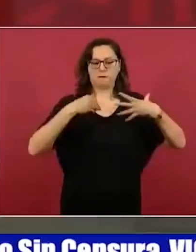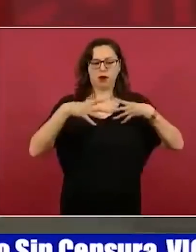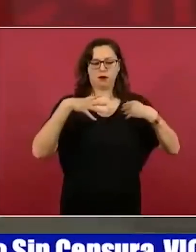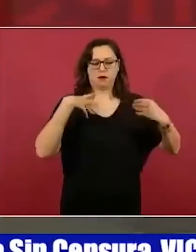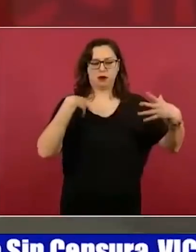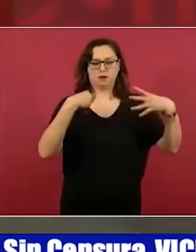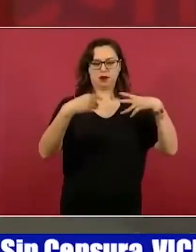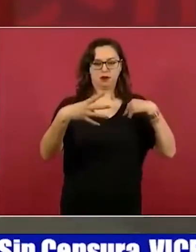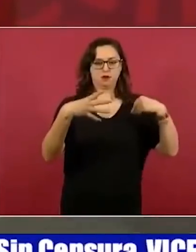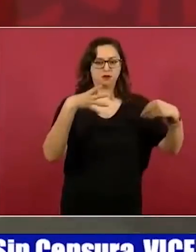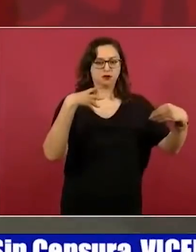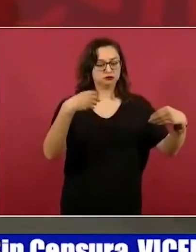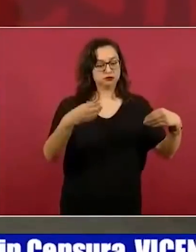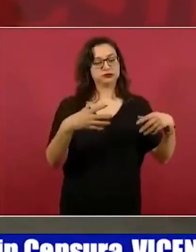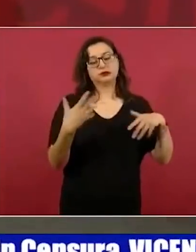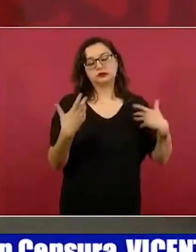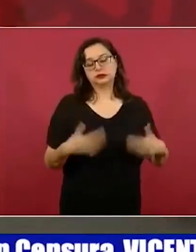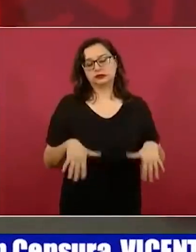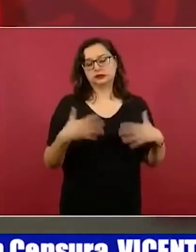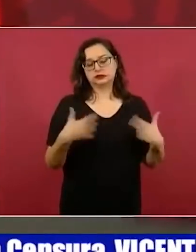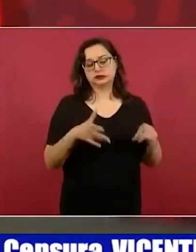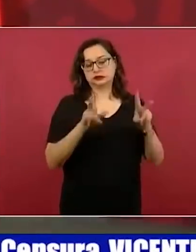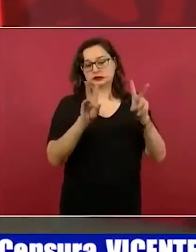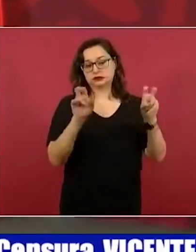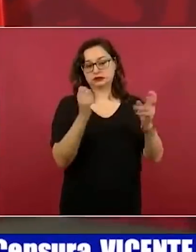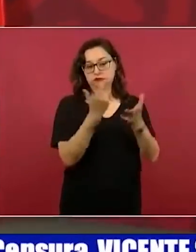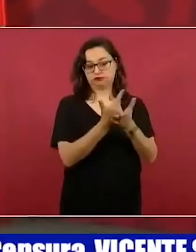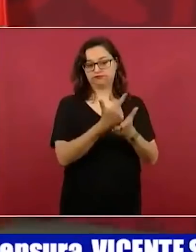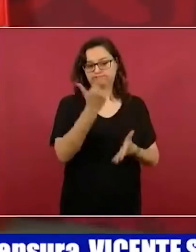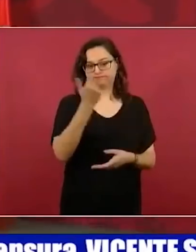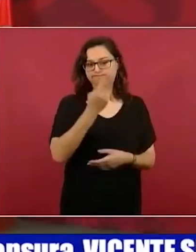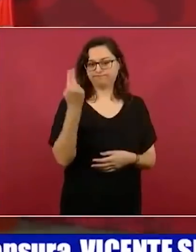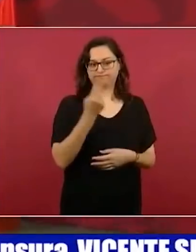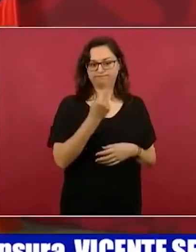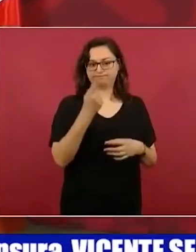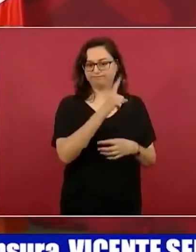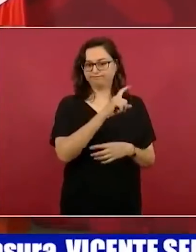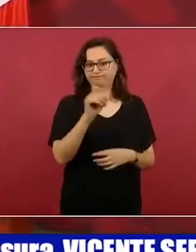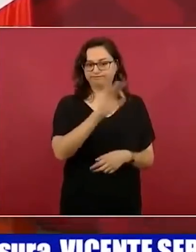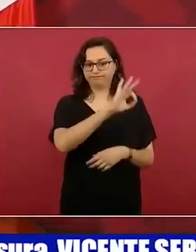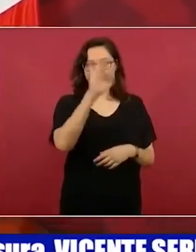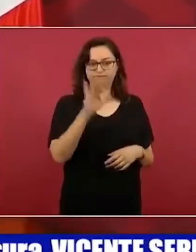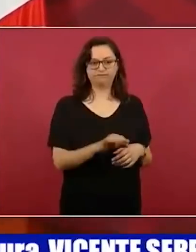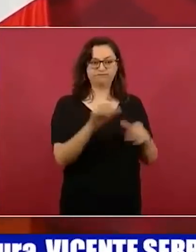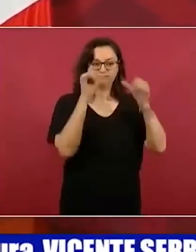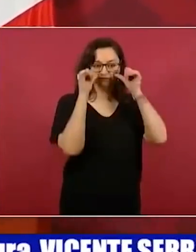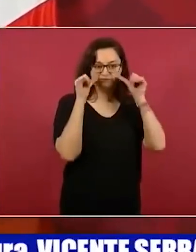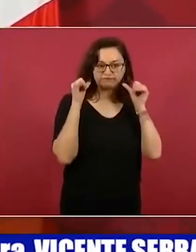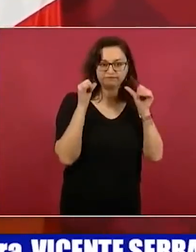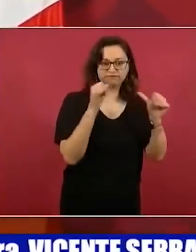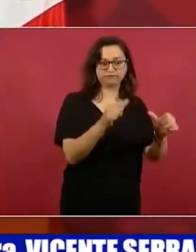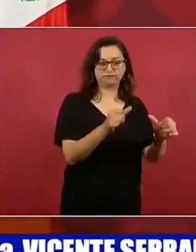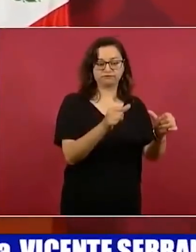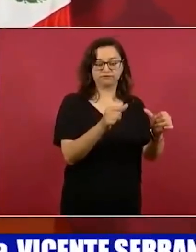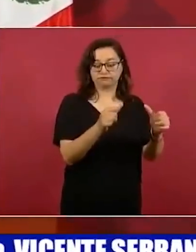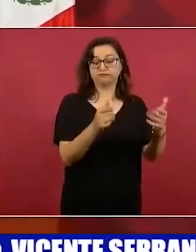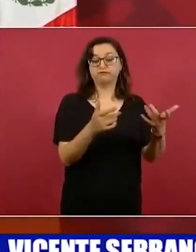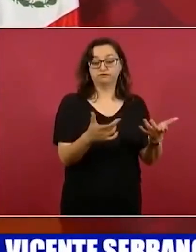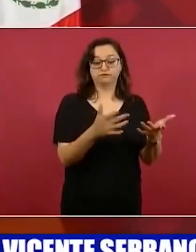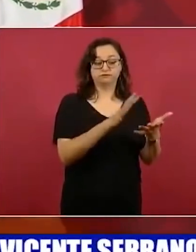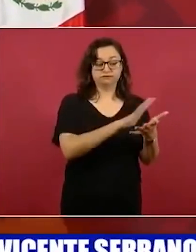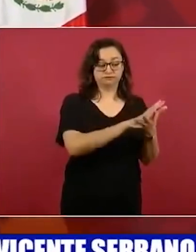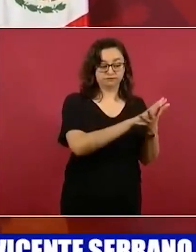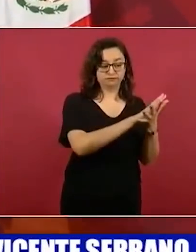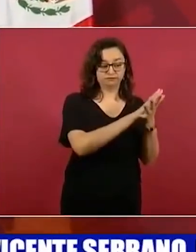un acuerdo con esta empresa para adquirir ya vagones para el Tren Maya. Así lo dijo, así lo anunció el presidente en la mañanera.